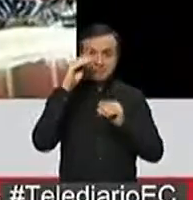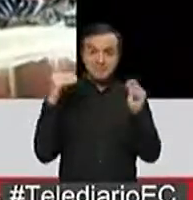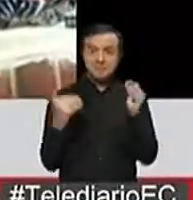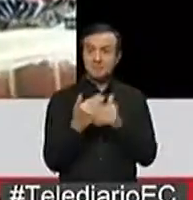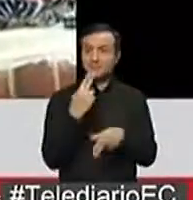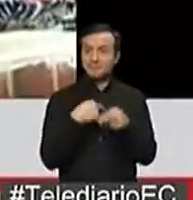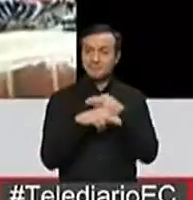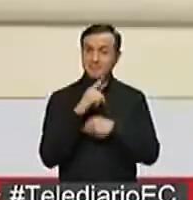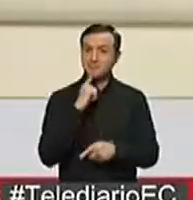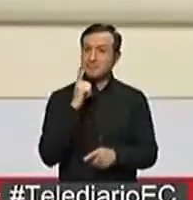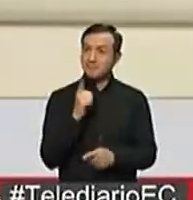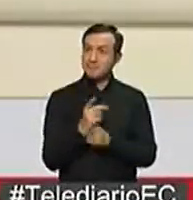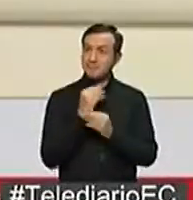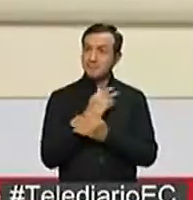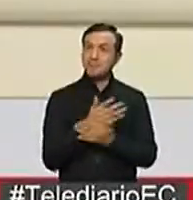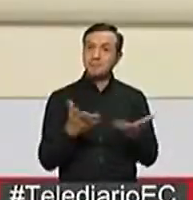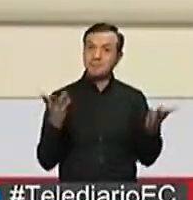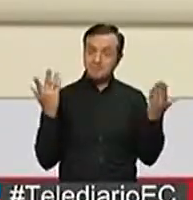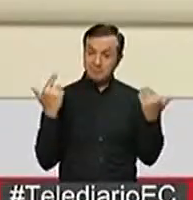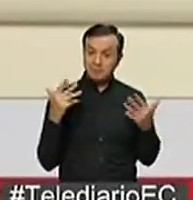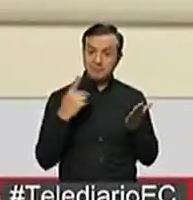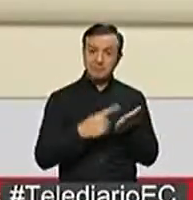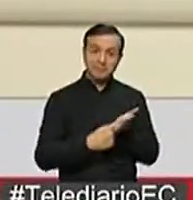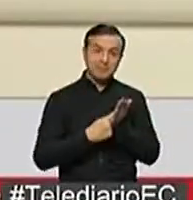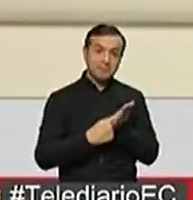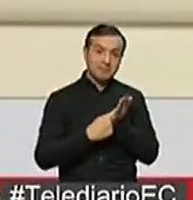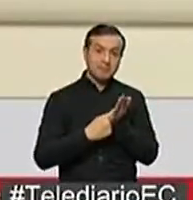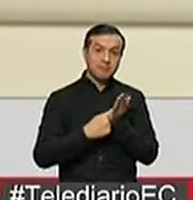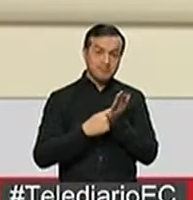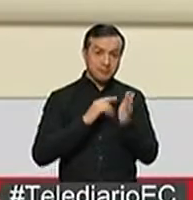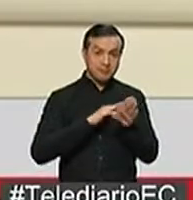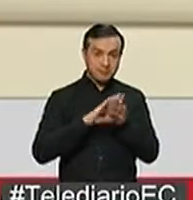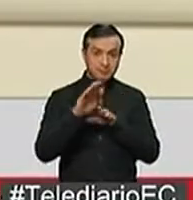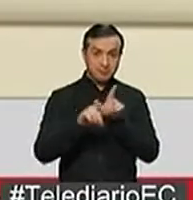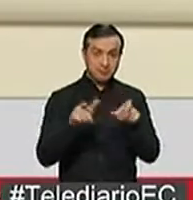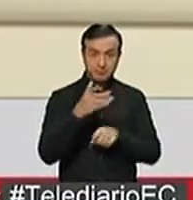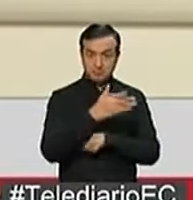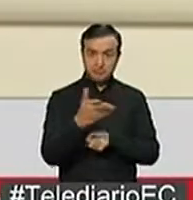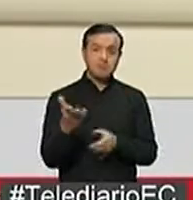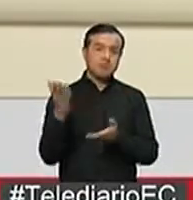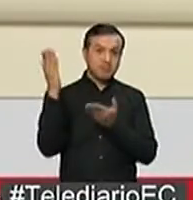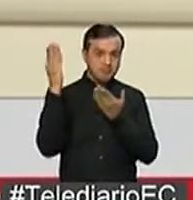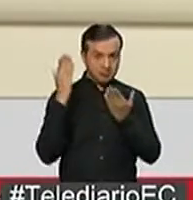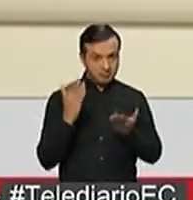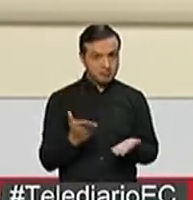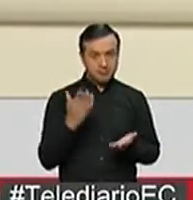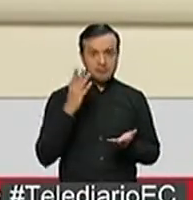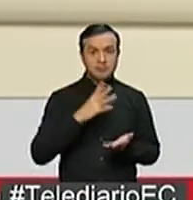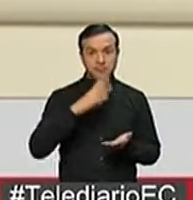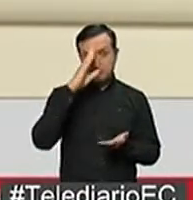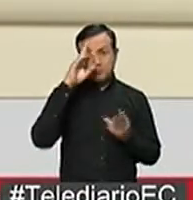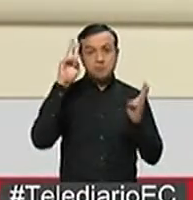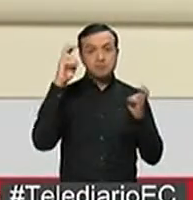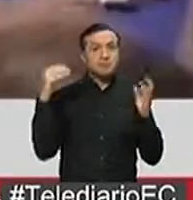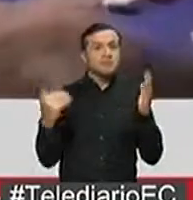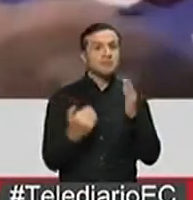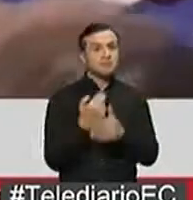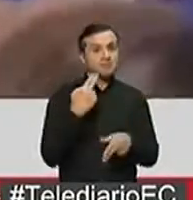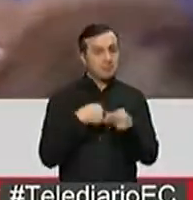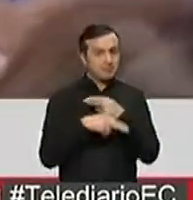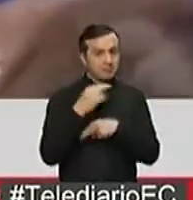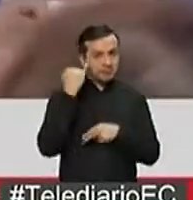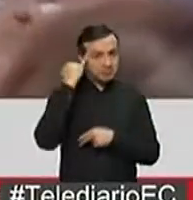emprendedores. Y a través de estos foros, invitarlos a conocer, a formarse mejor en materia de emprendimiento.